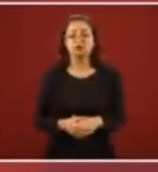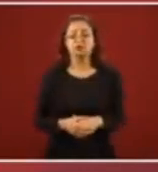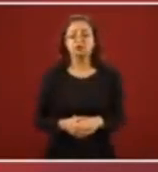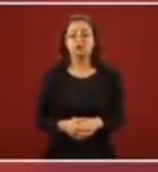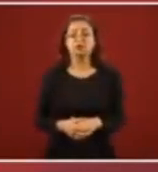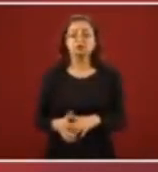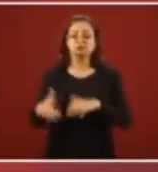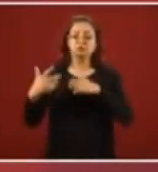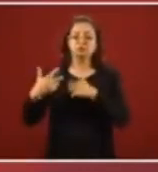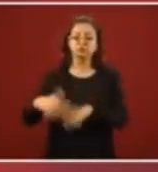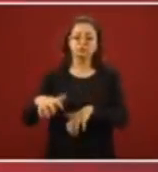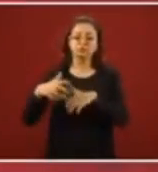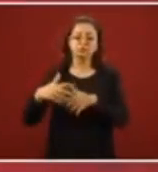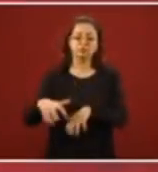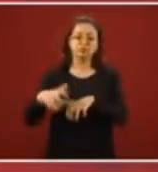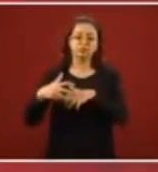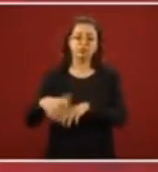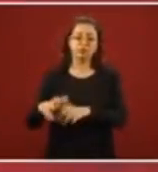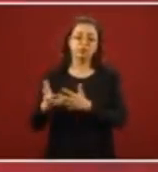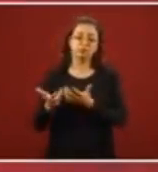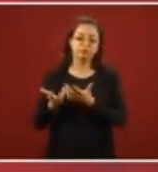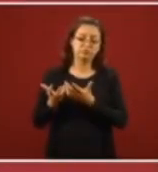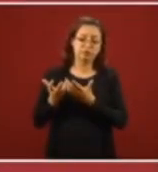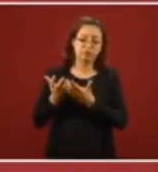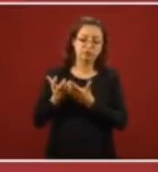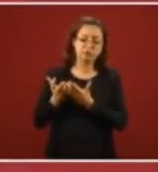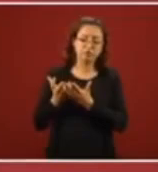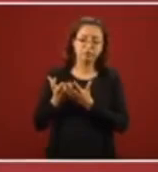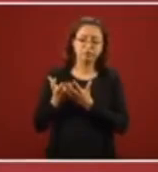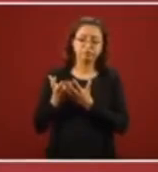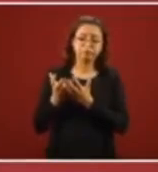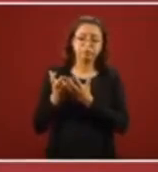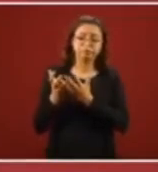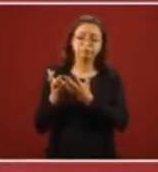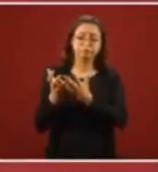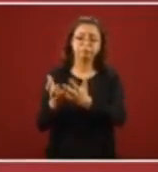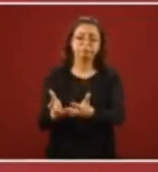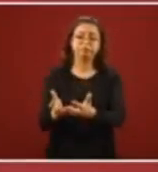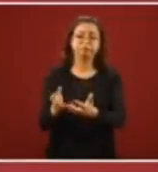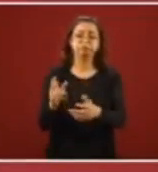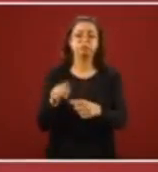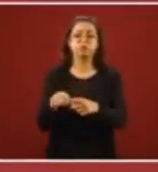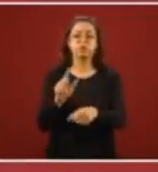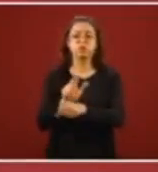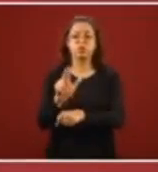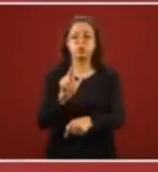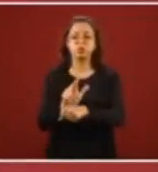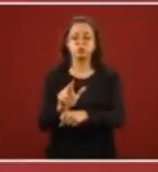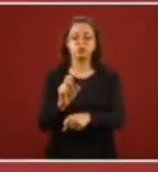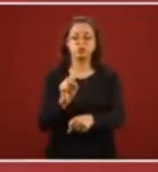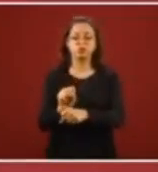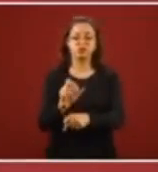migrantes, pero seguramente me lo van a preguntar, de Honduras, de El Salvador,